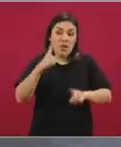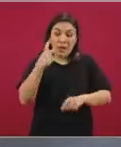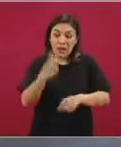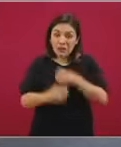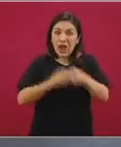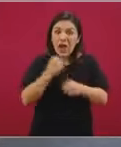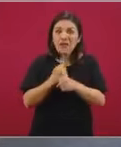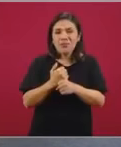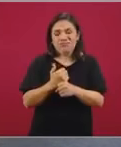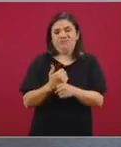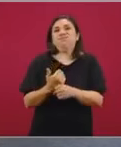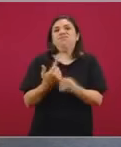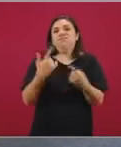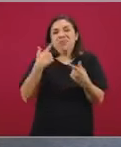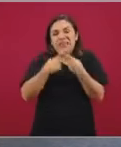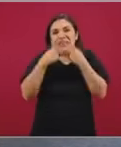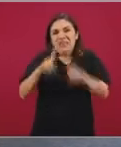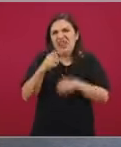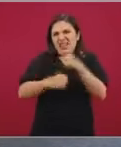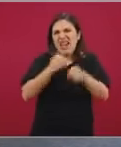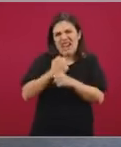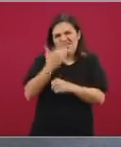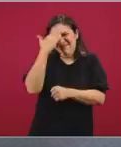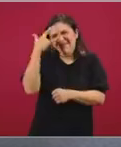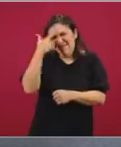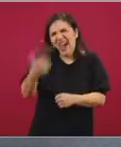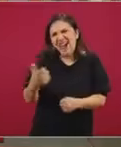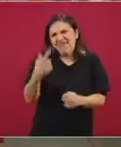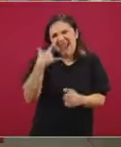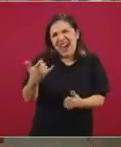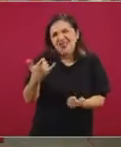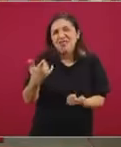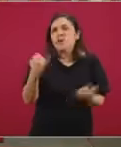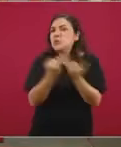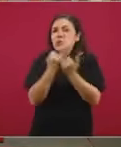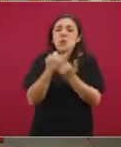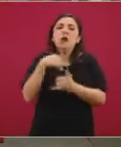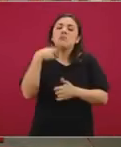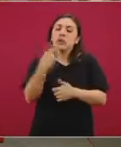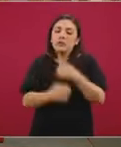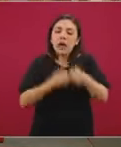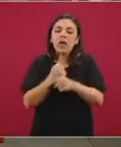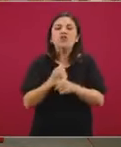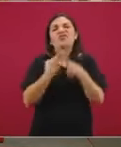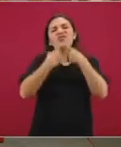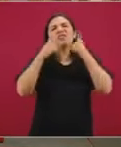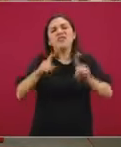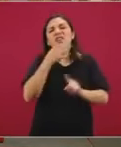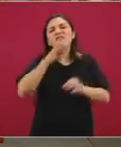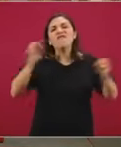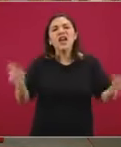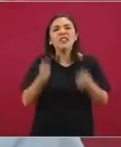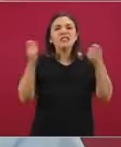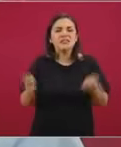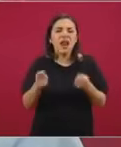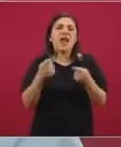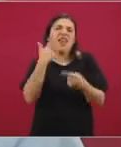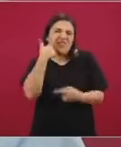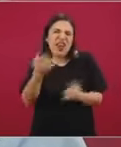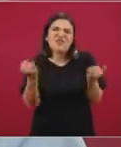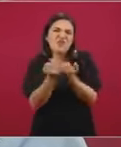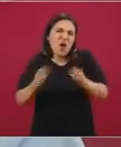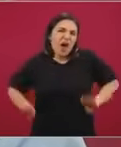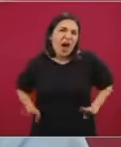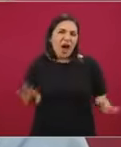digamos, peculiar, se tiene que hacer un festival peculiar y así va a ser un festival virtual y se sumó la Cámara de la